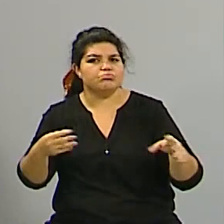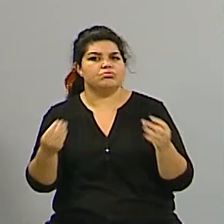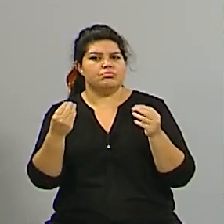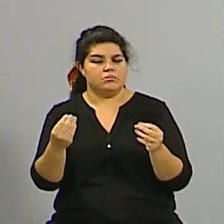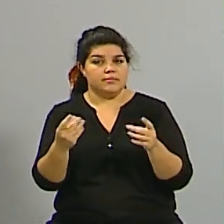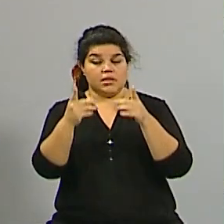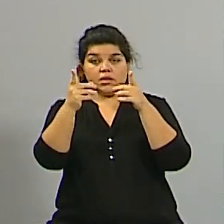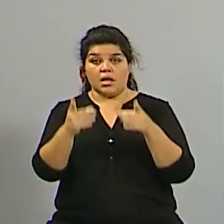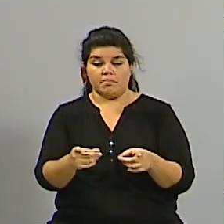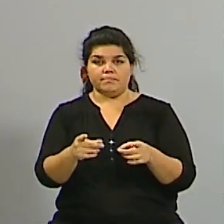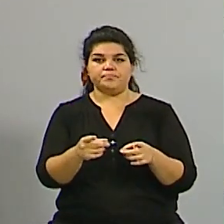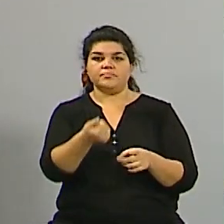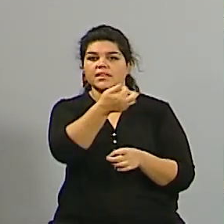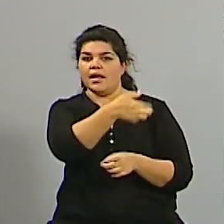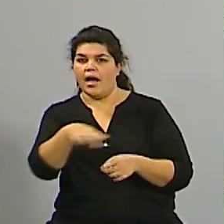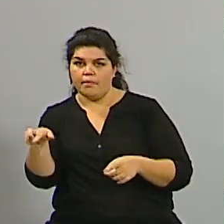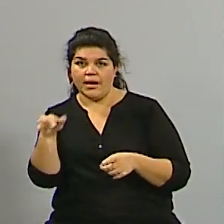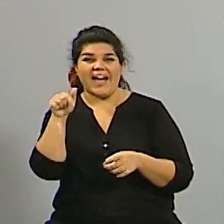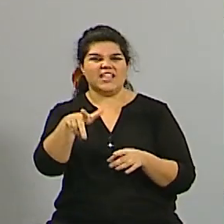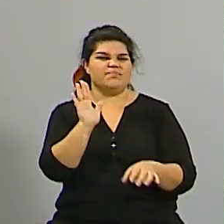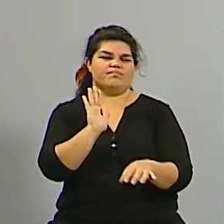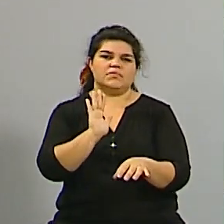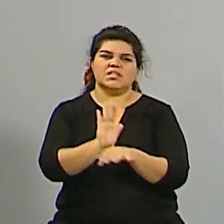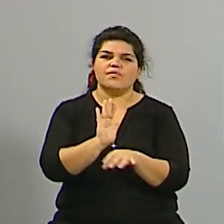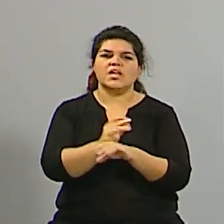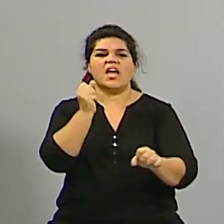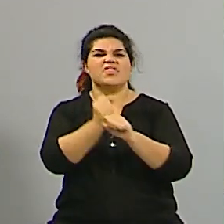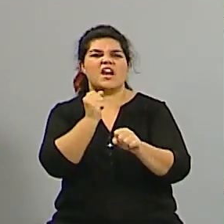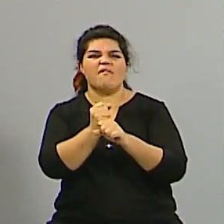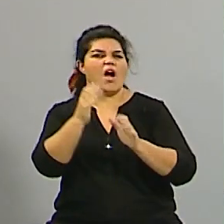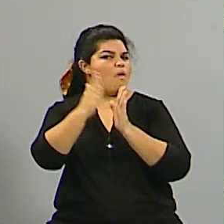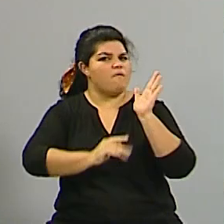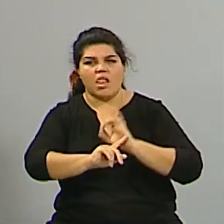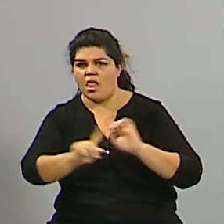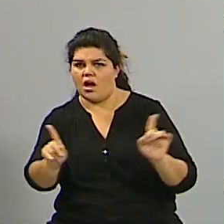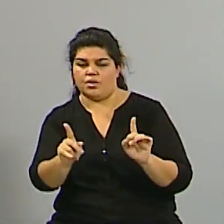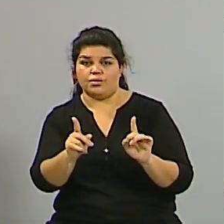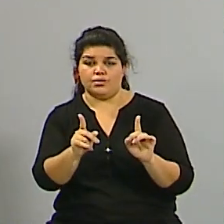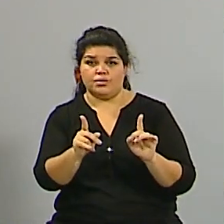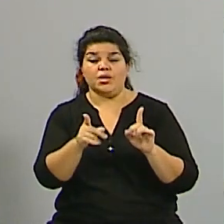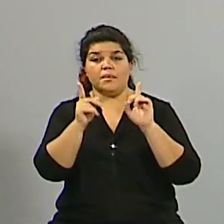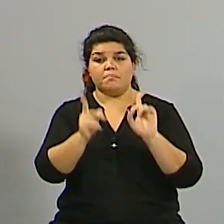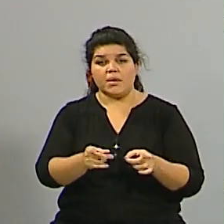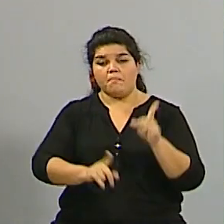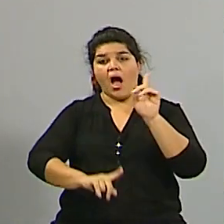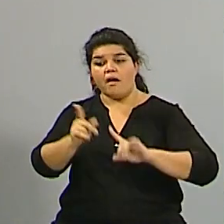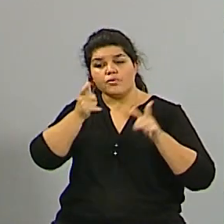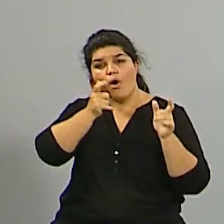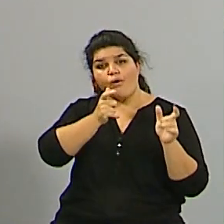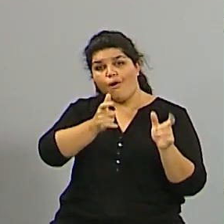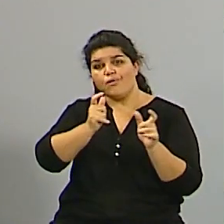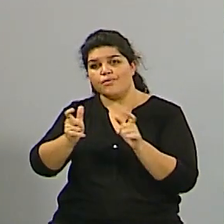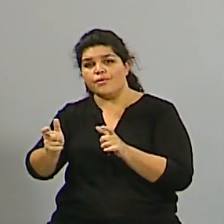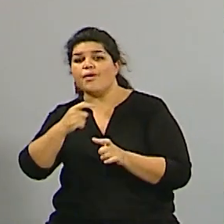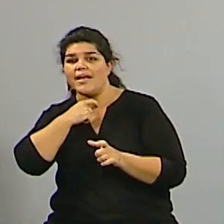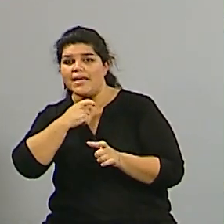de mucha precarización laboral. De hecho, hay proyectos que tratan de poner un poco más de control a ese tipo de